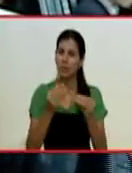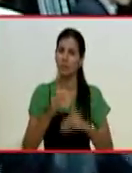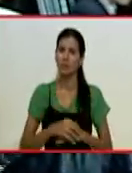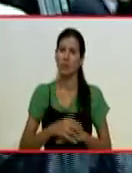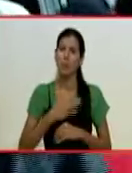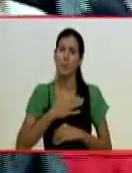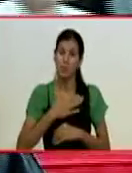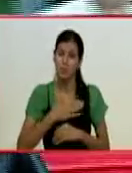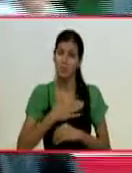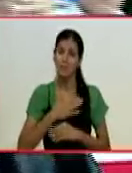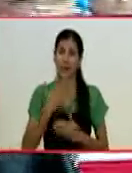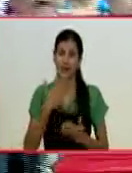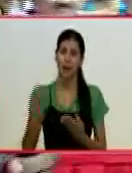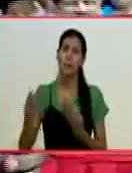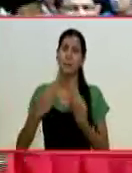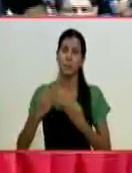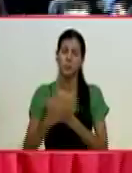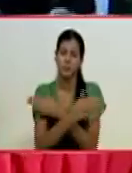señor presidente. Muchas gracias.